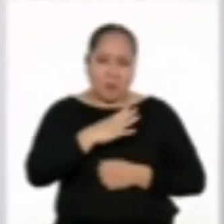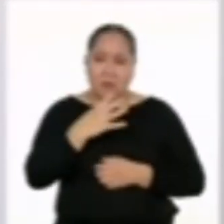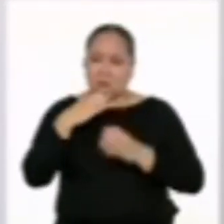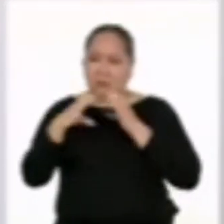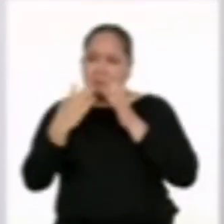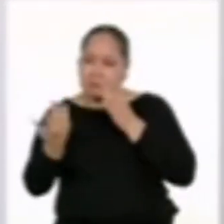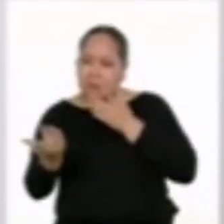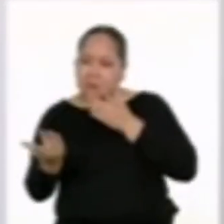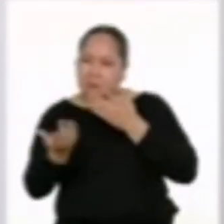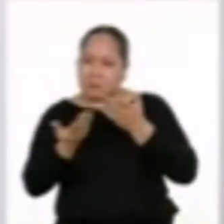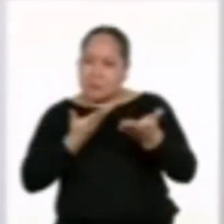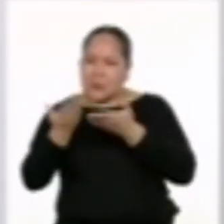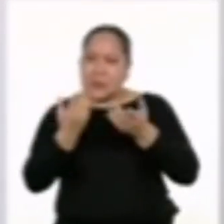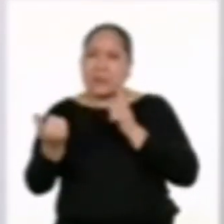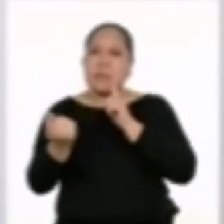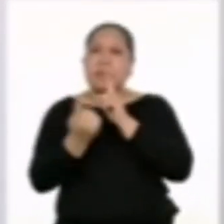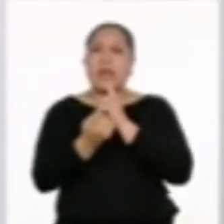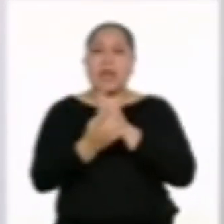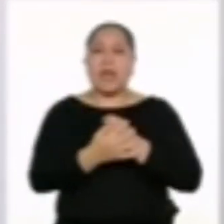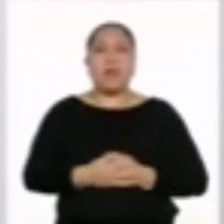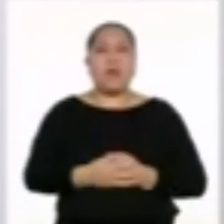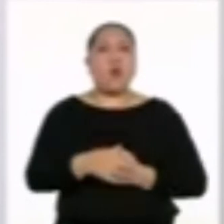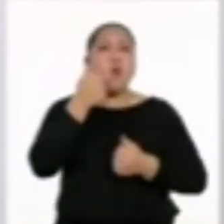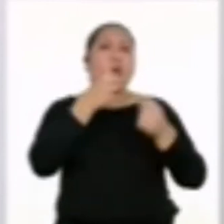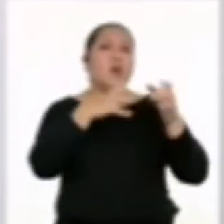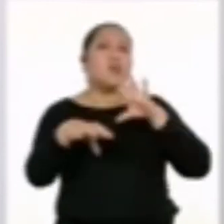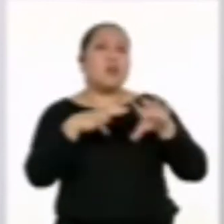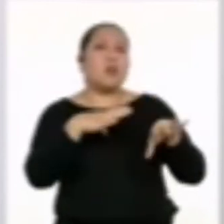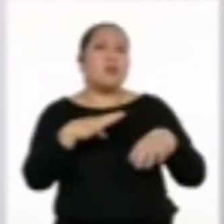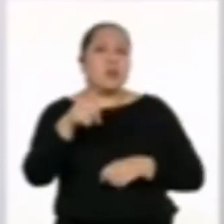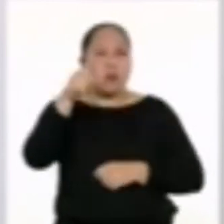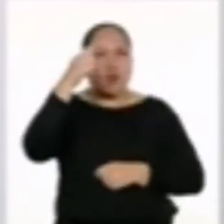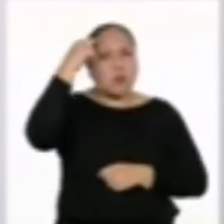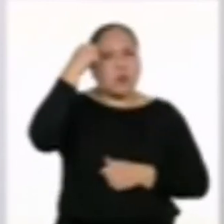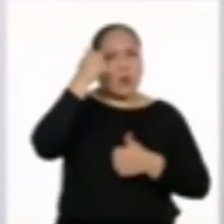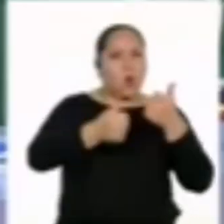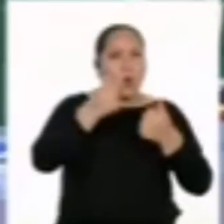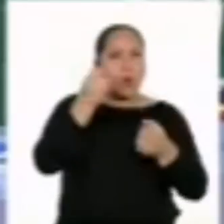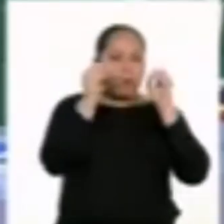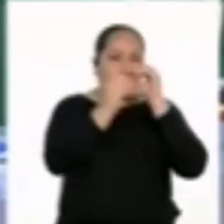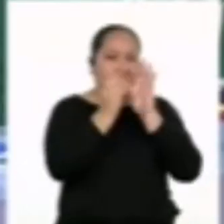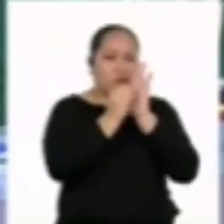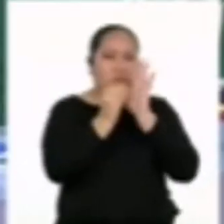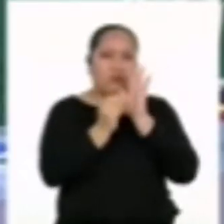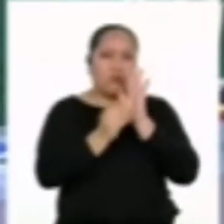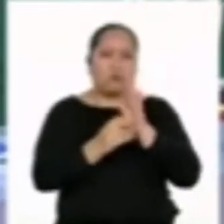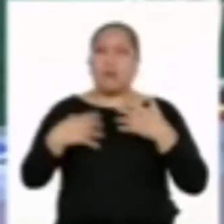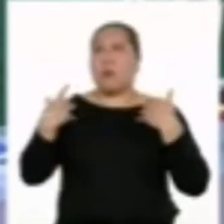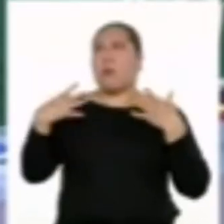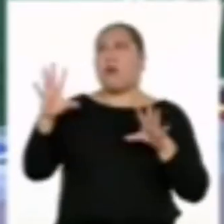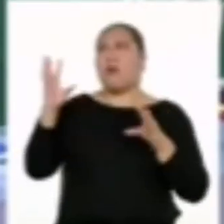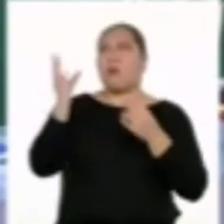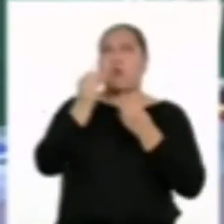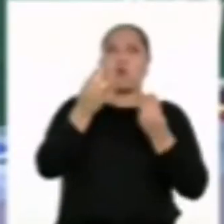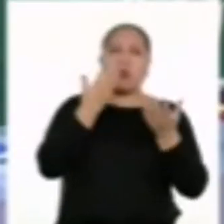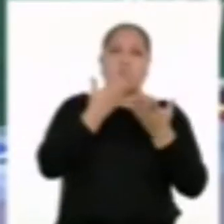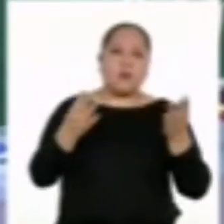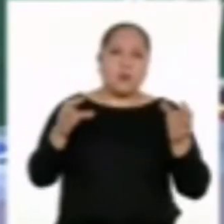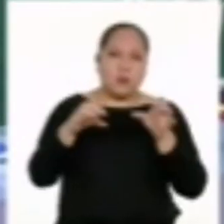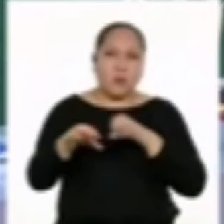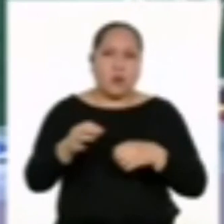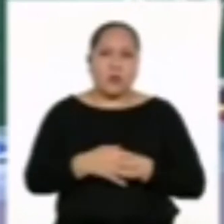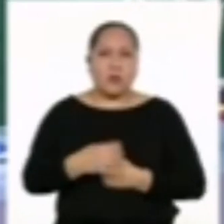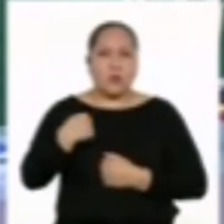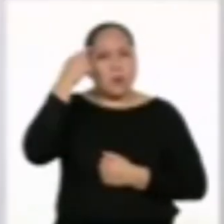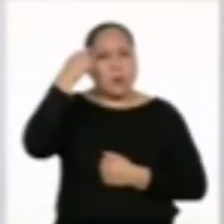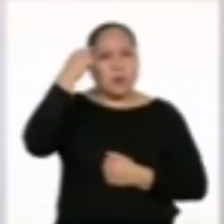falta indicar cuántas acciones vamos a incluir. ¿Cuántas crees que deberían ir? ¿Hay tantas cosas por hacer?